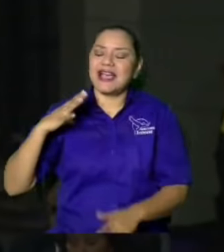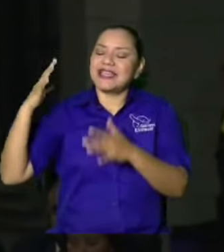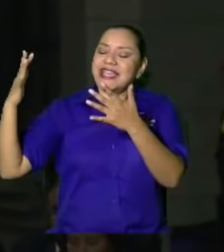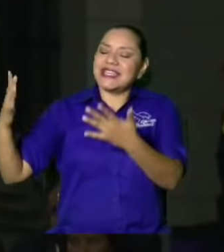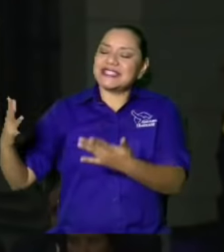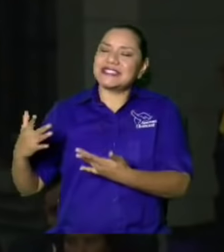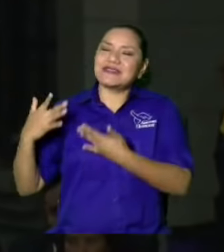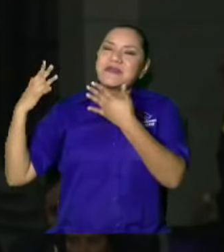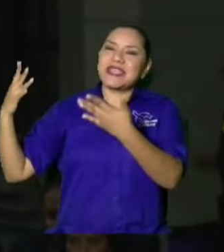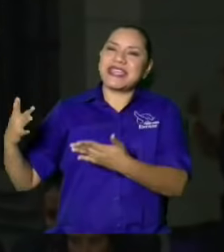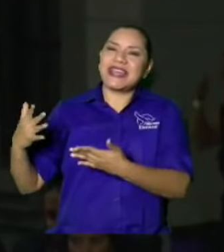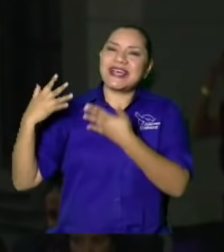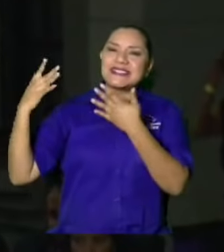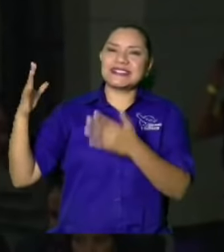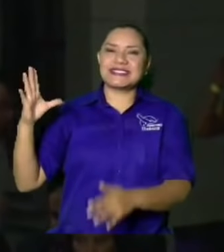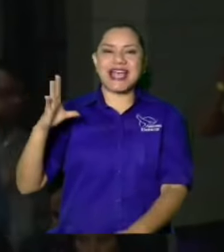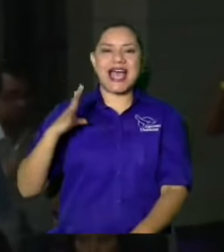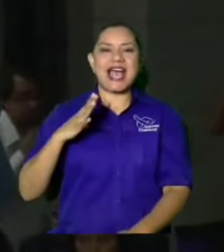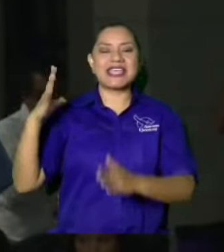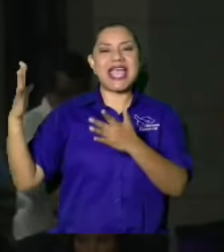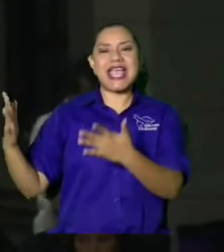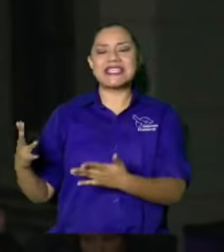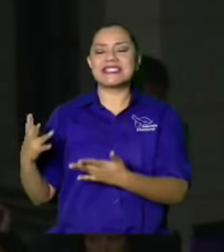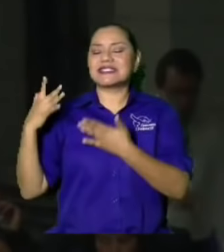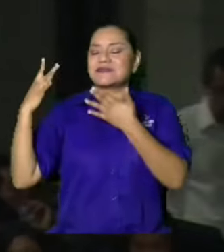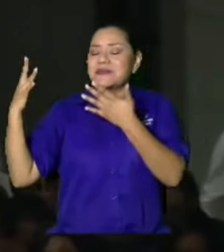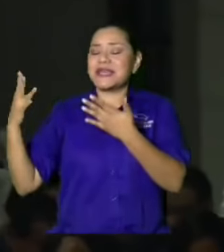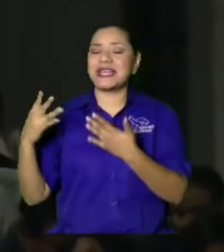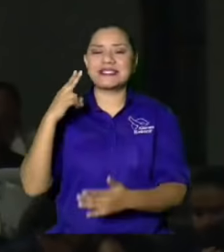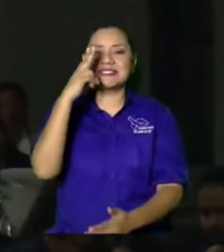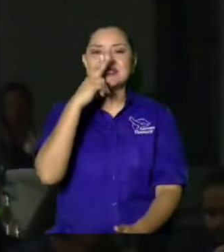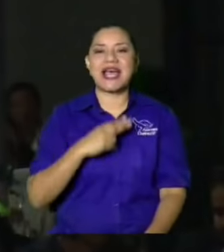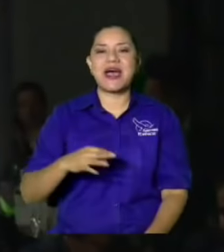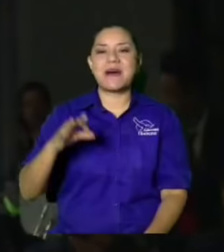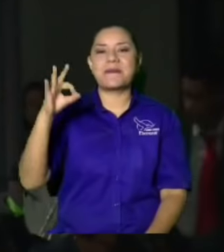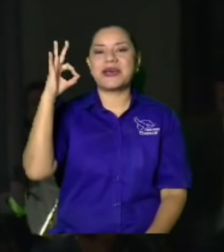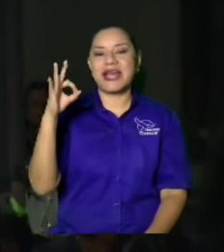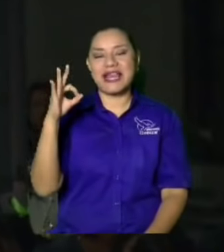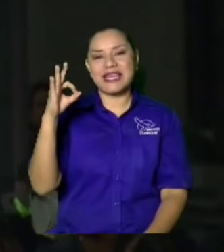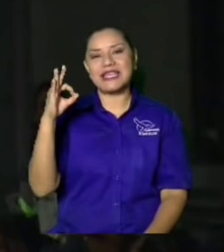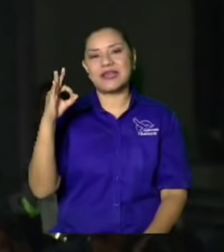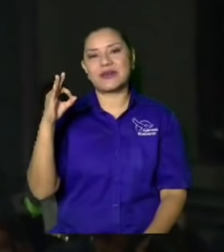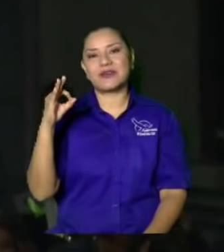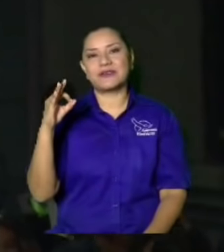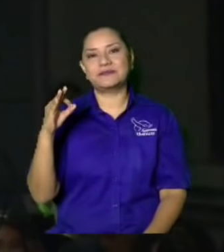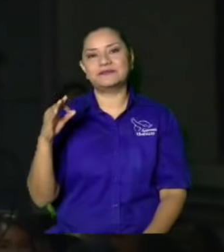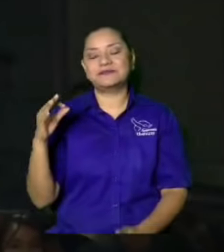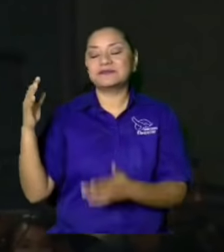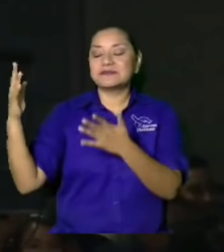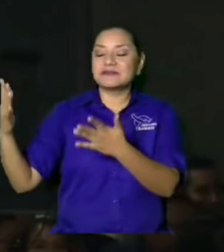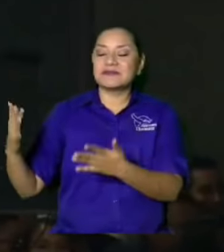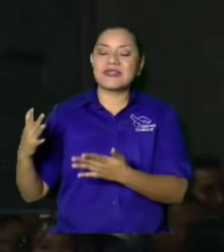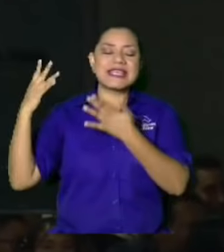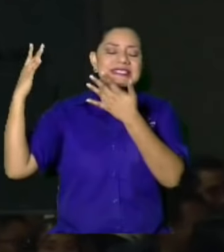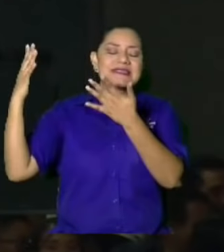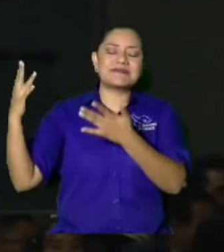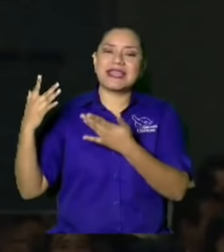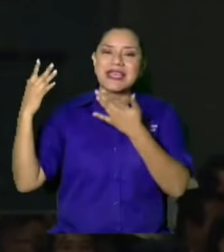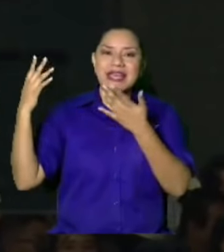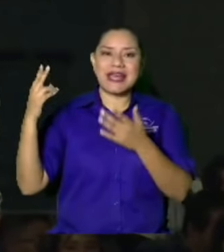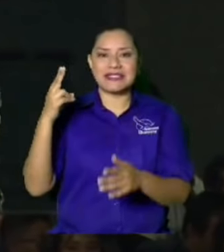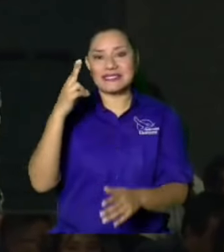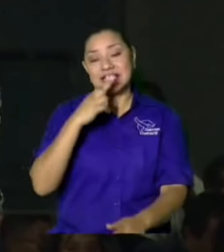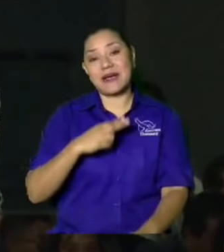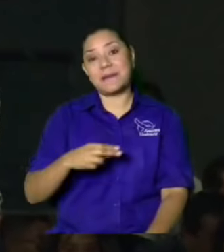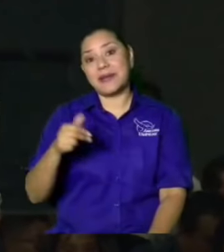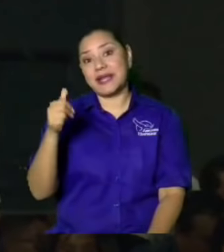hay esperanza, hay esperanza para ese hijo, para esa hija, hay esperanza para ese hijo, para esa hija que se